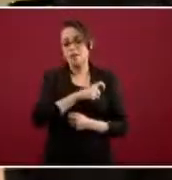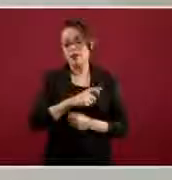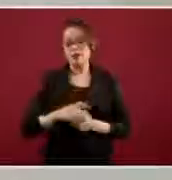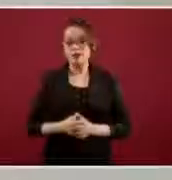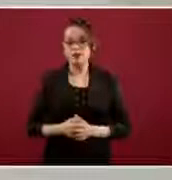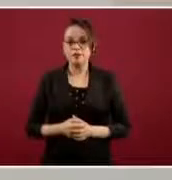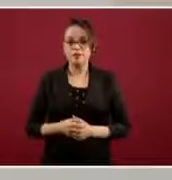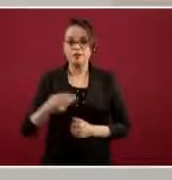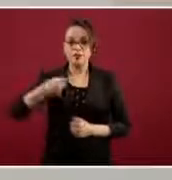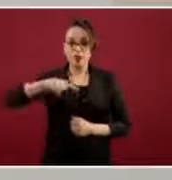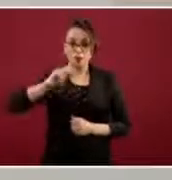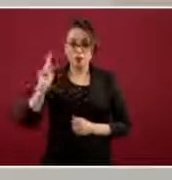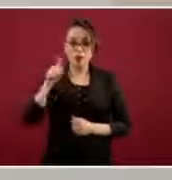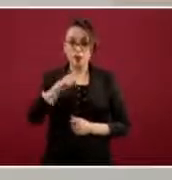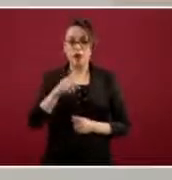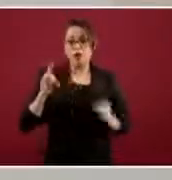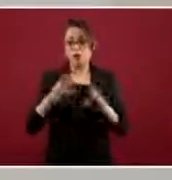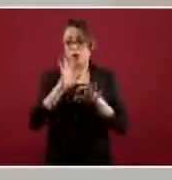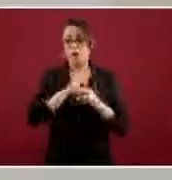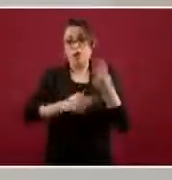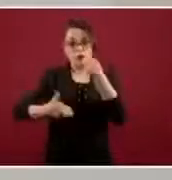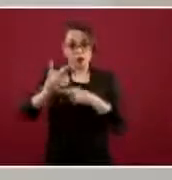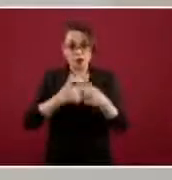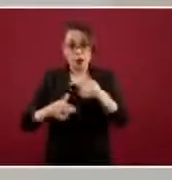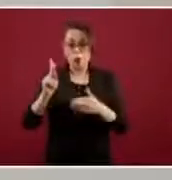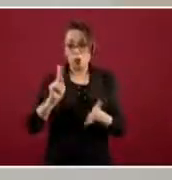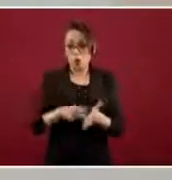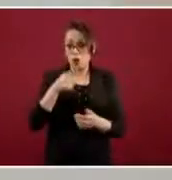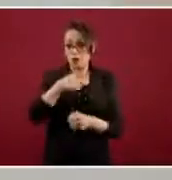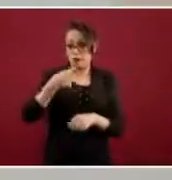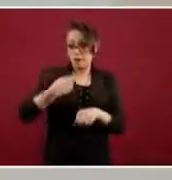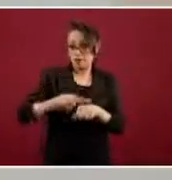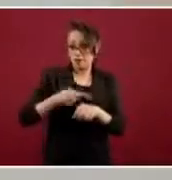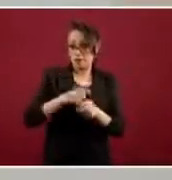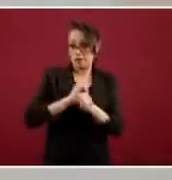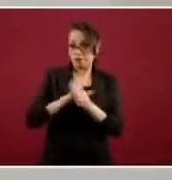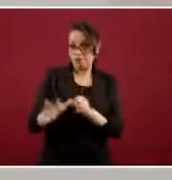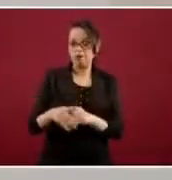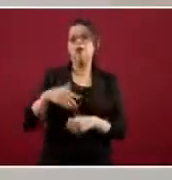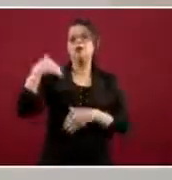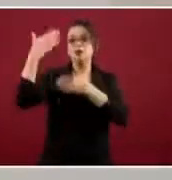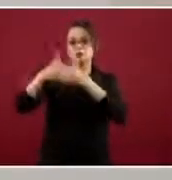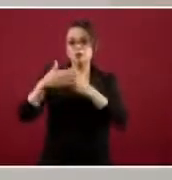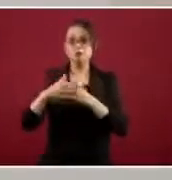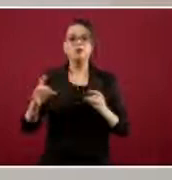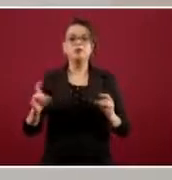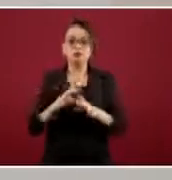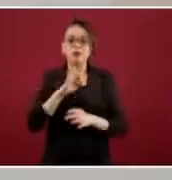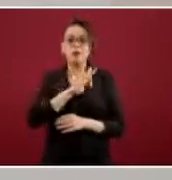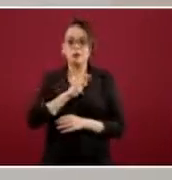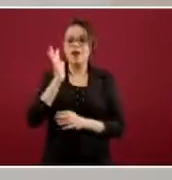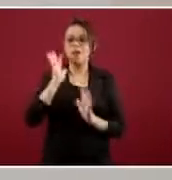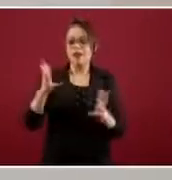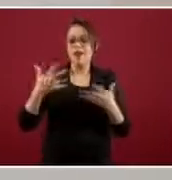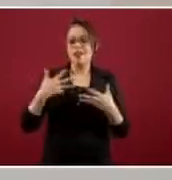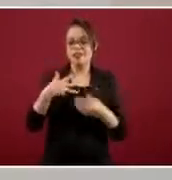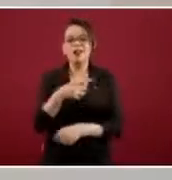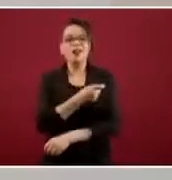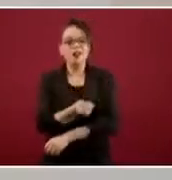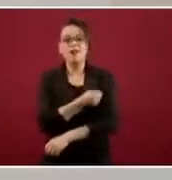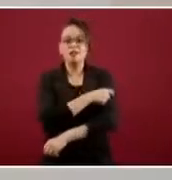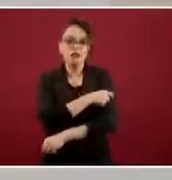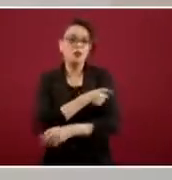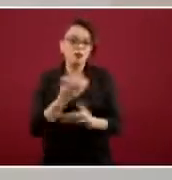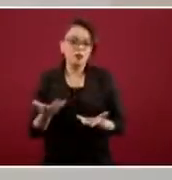hay una vacuna podrá servir para protegernos de la siguiente ocasión. Respecto a este tratamiento específico que habla de utilizar